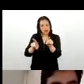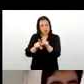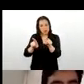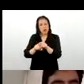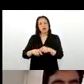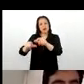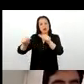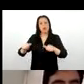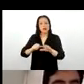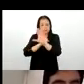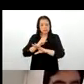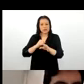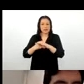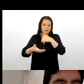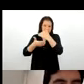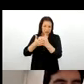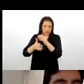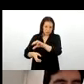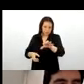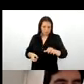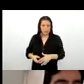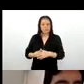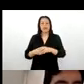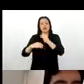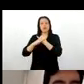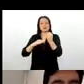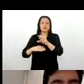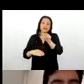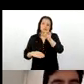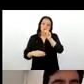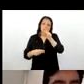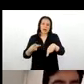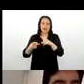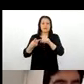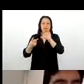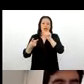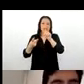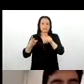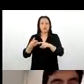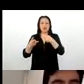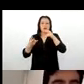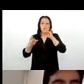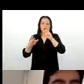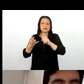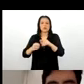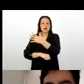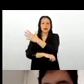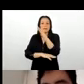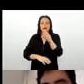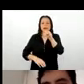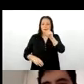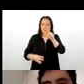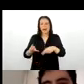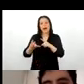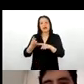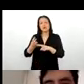varios segmentos, varias áreas, como Islas Guañape, el Santuario Nacional Calipullo, Huascarán, el Parque Nacional del Manu, la Reserva